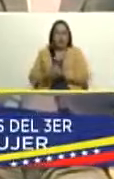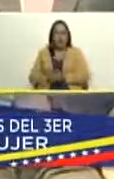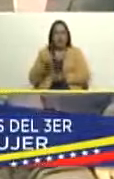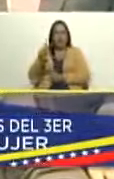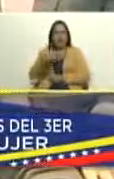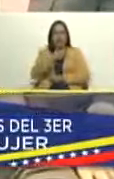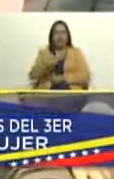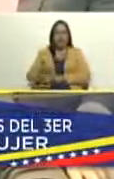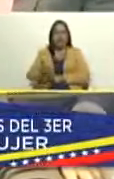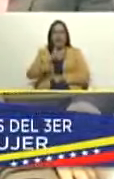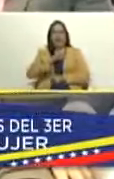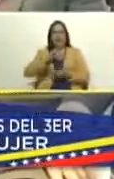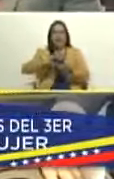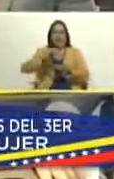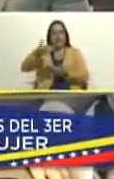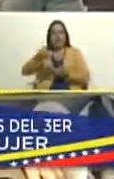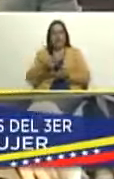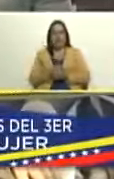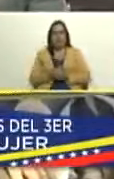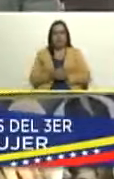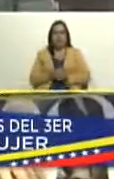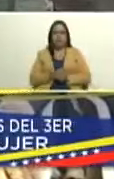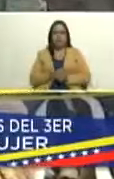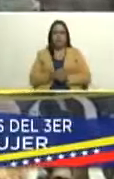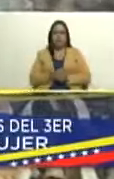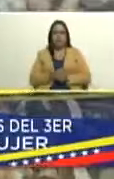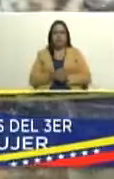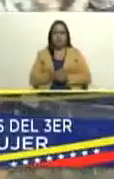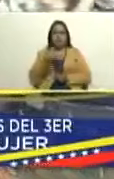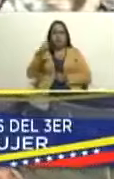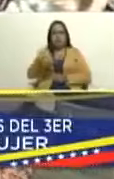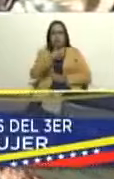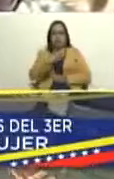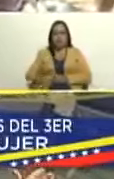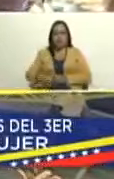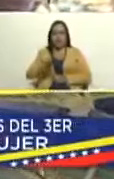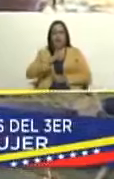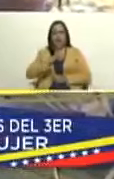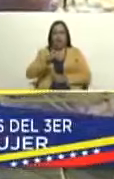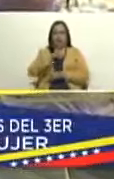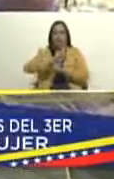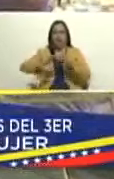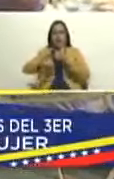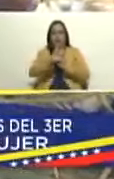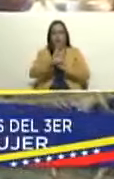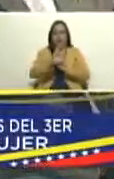Banco del Tesoro, a Ernesto Villegas Poljá, presidente del Banco de la Cultura.